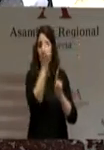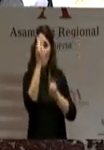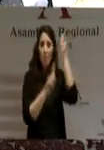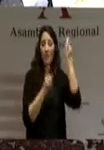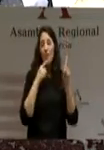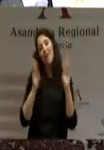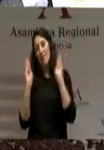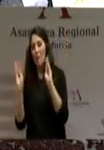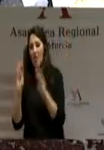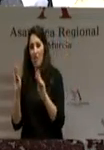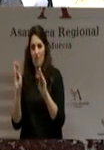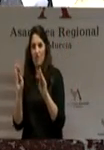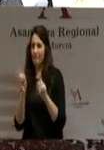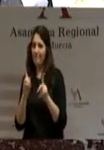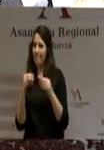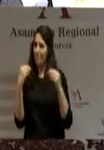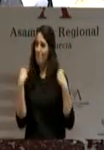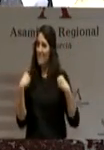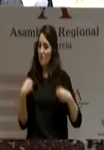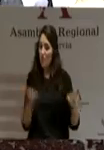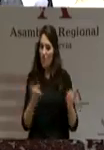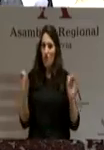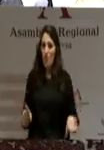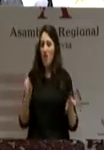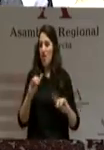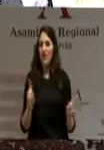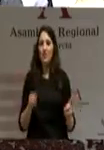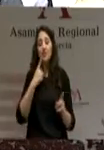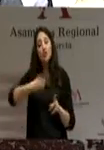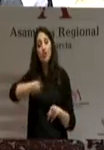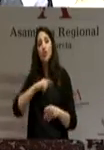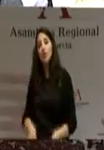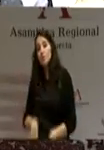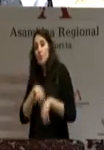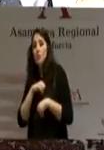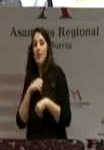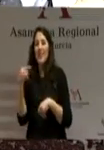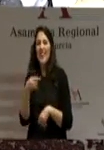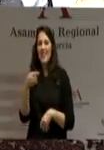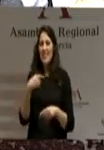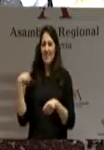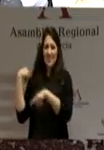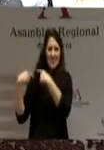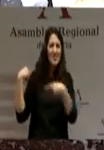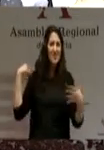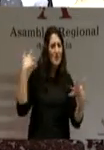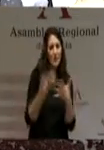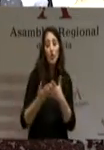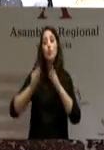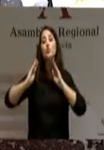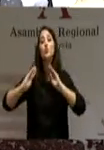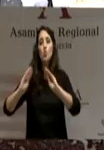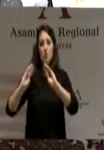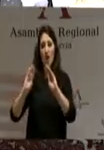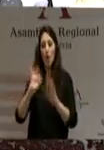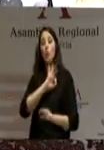gente. Hemos asumido un déficit y una deuda ilegítima. Esa es suya, de ustedes,